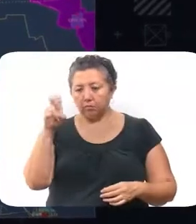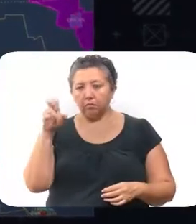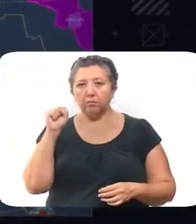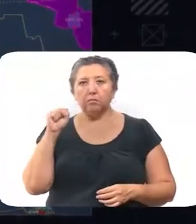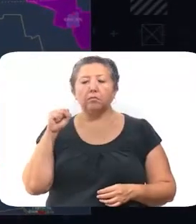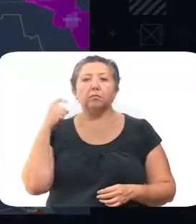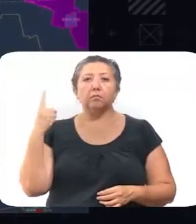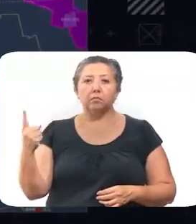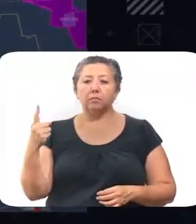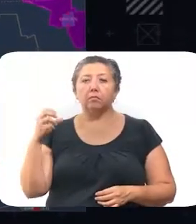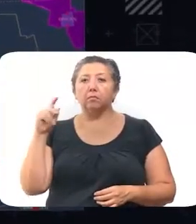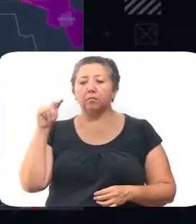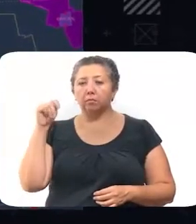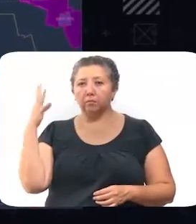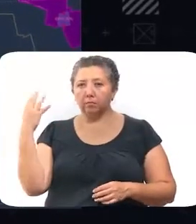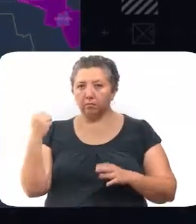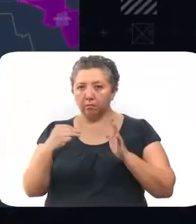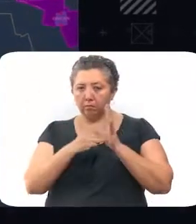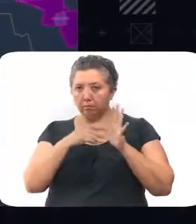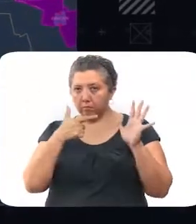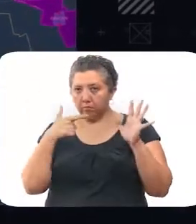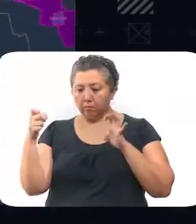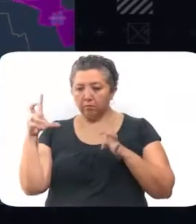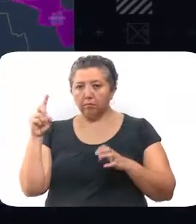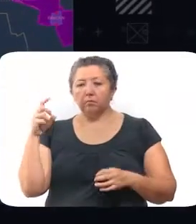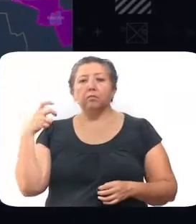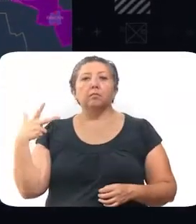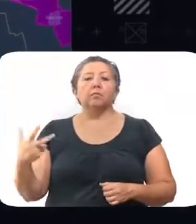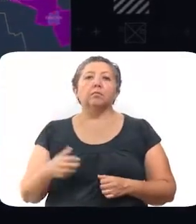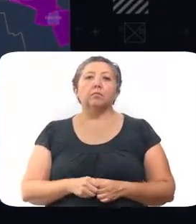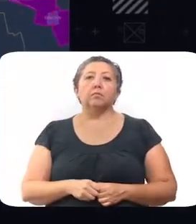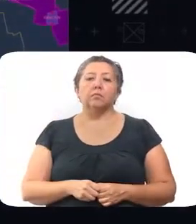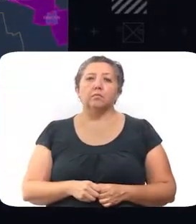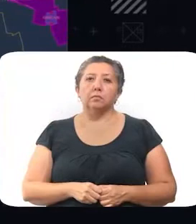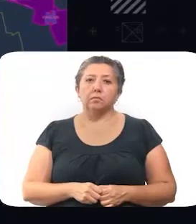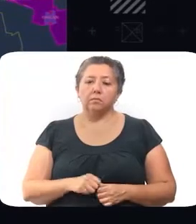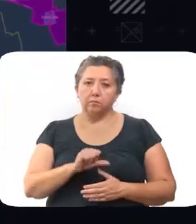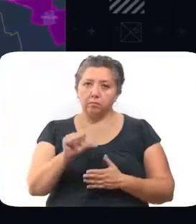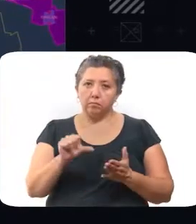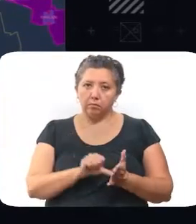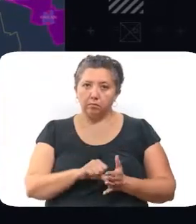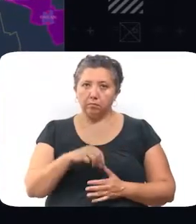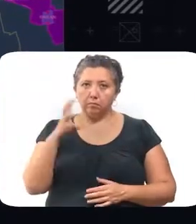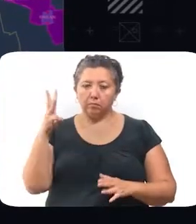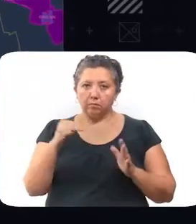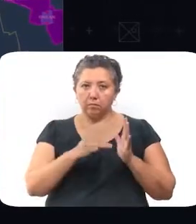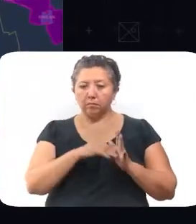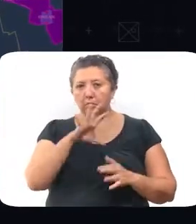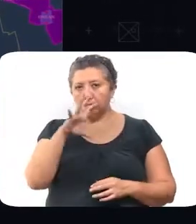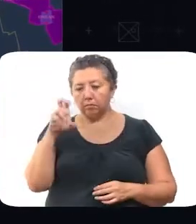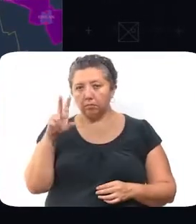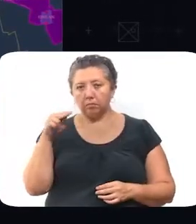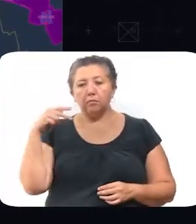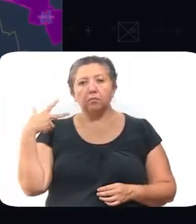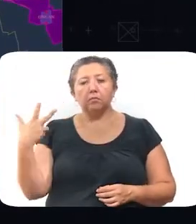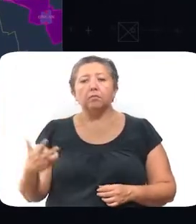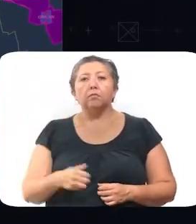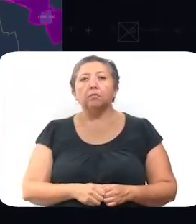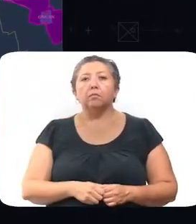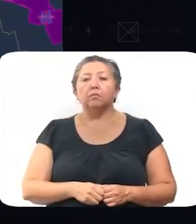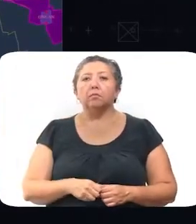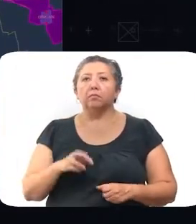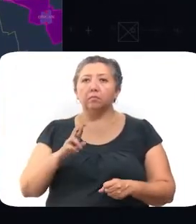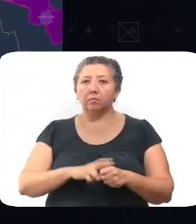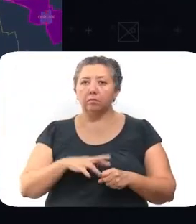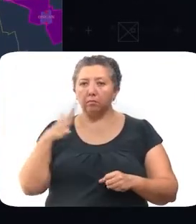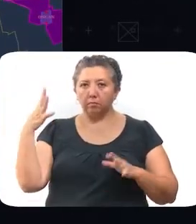10.271. En la zona oriente, 9.738. En la zona centro, 3.588. En la